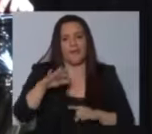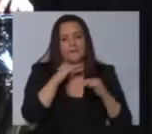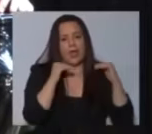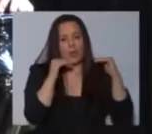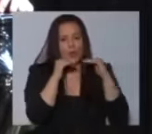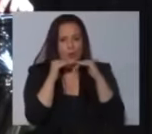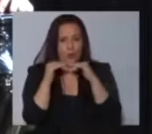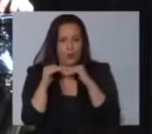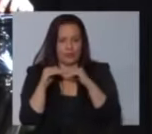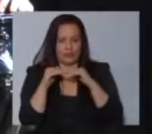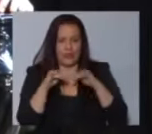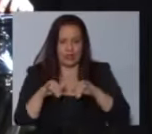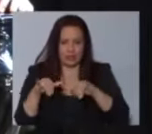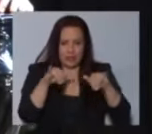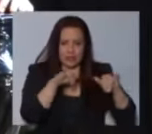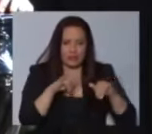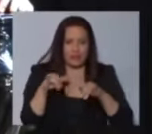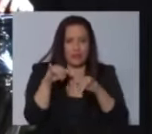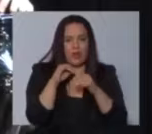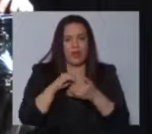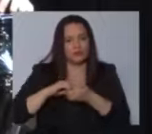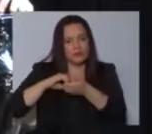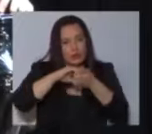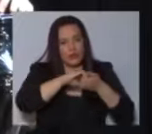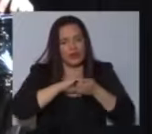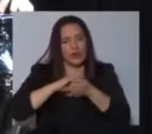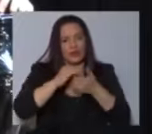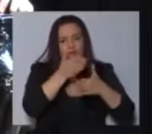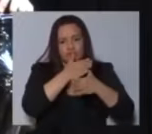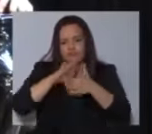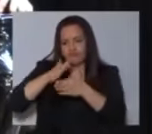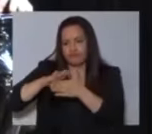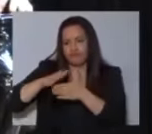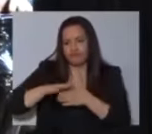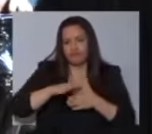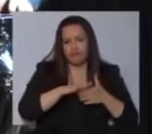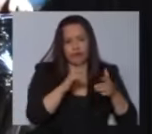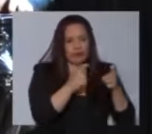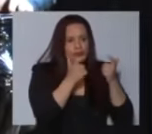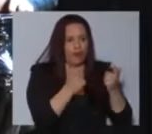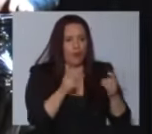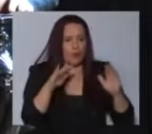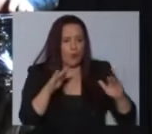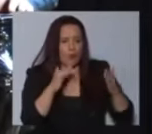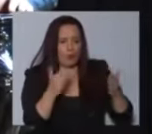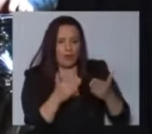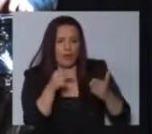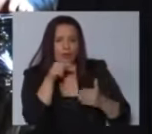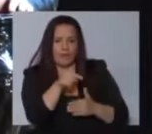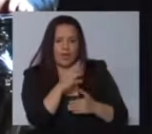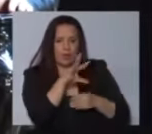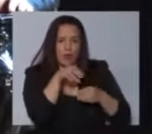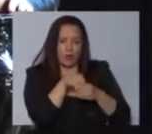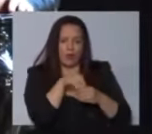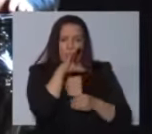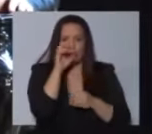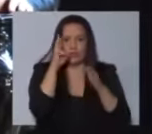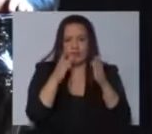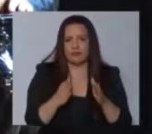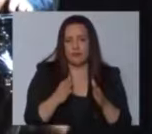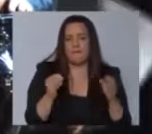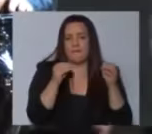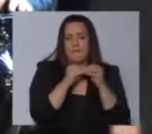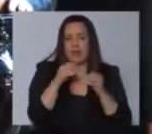solidaria, capaz de lograr una mejor distribución de la riqueza, que promueva la incorporación de las y los costarricenses